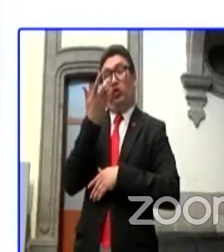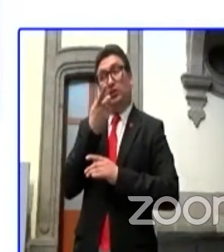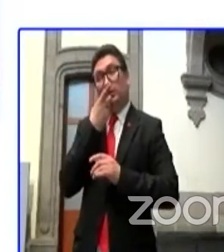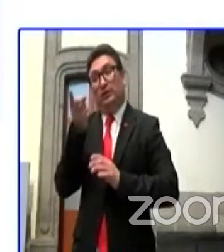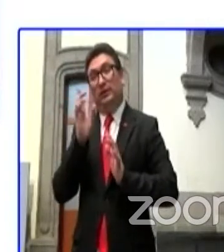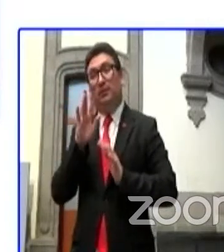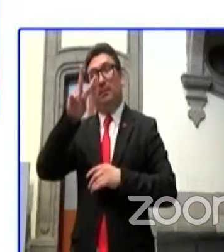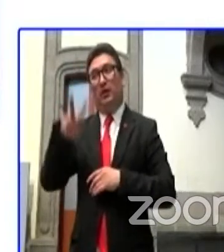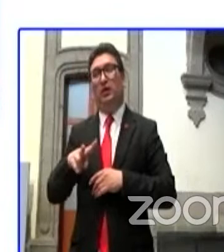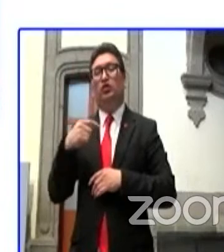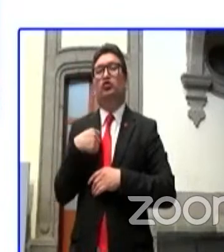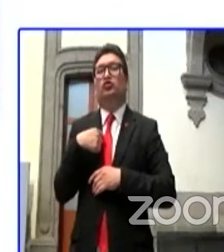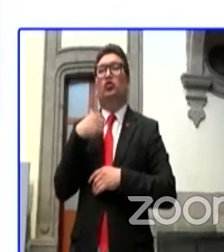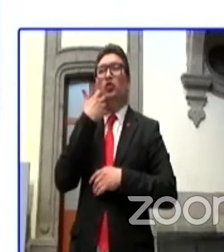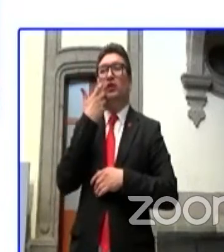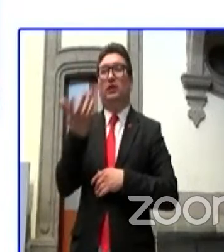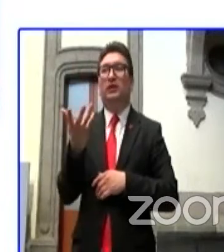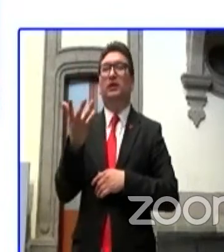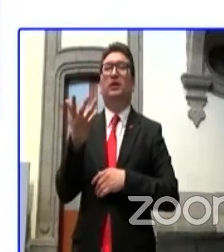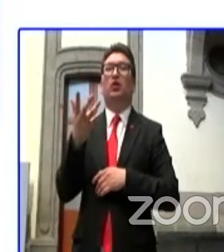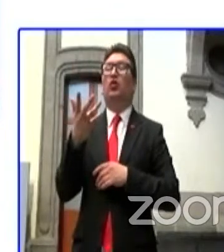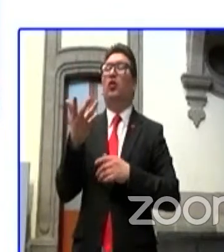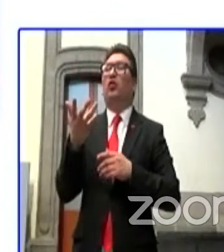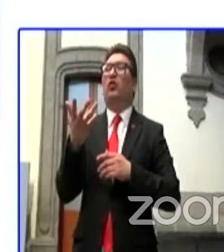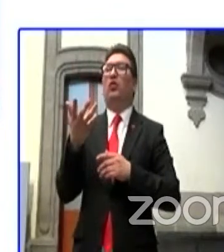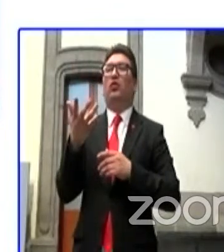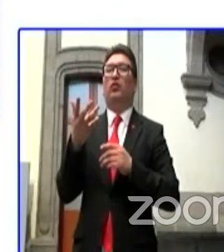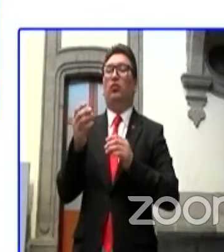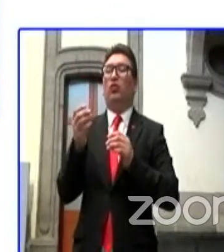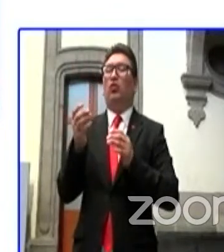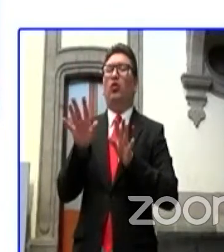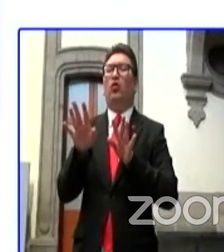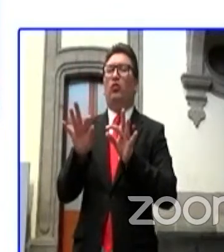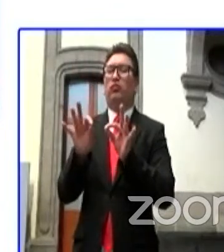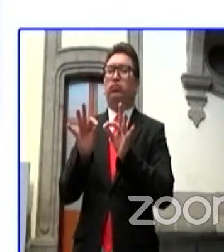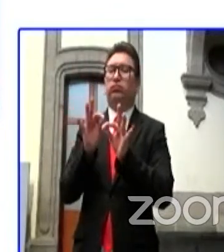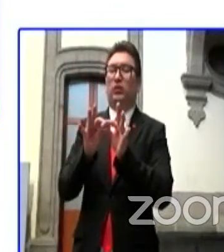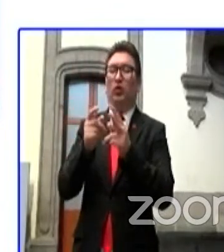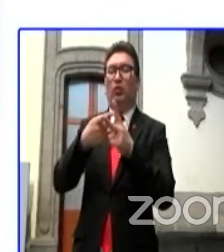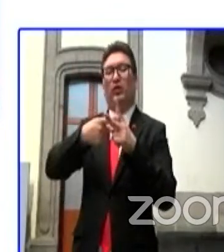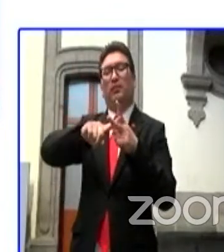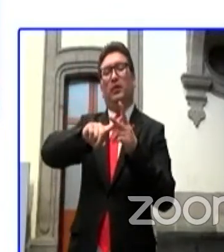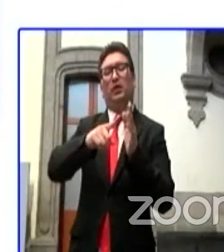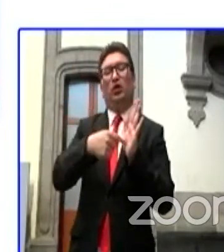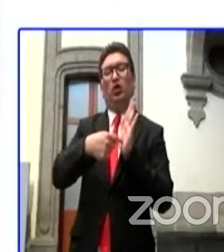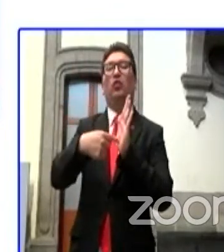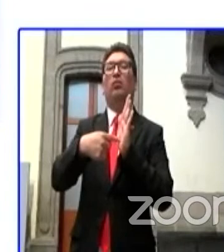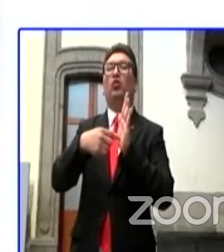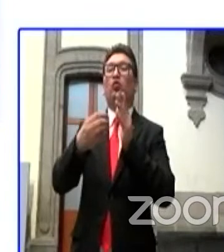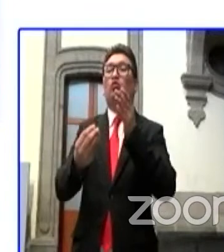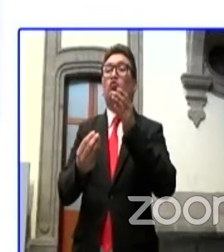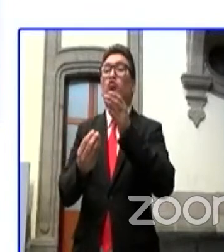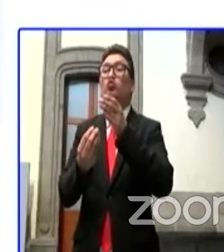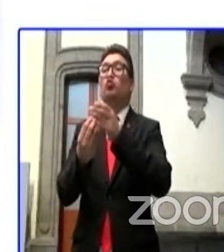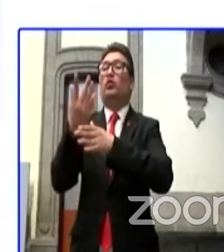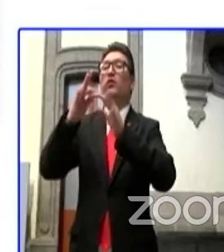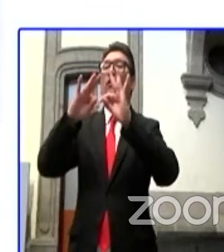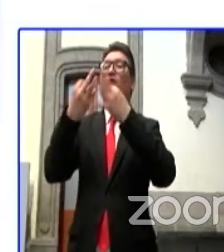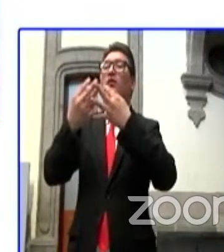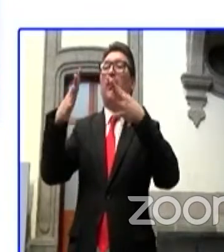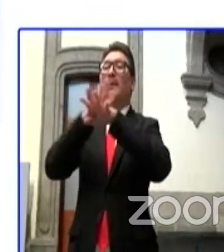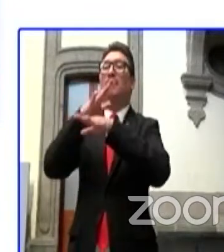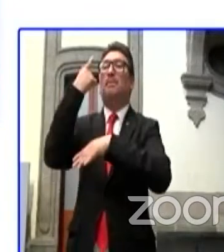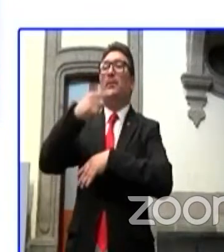me parecería perfecto dejar el inicio de una nueva era para el tema de discapacidad